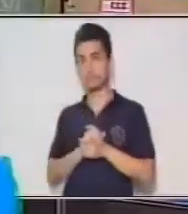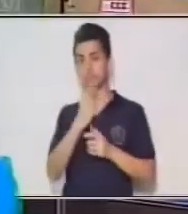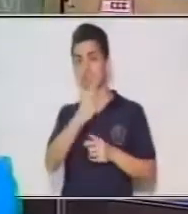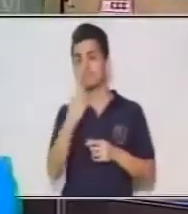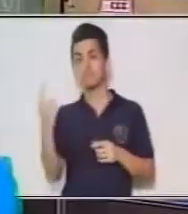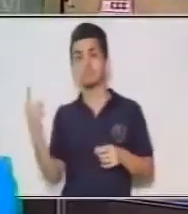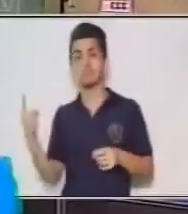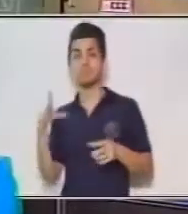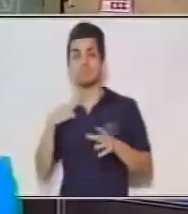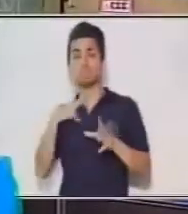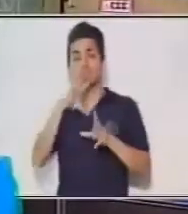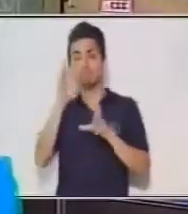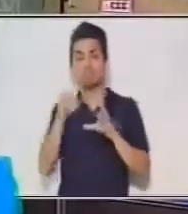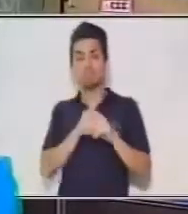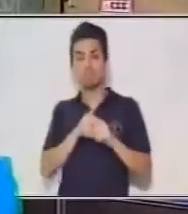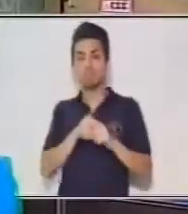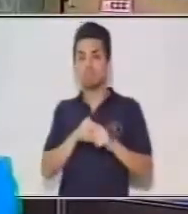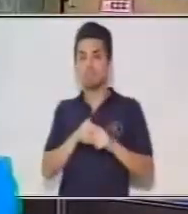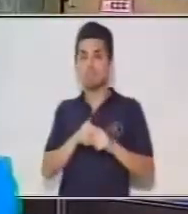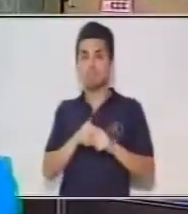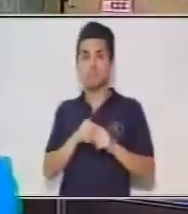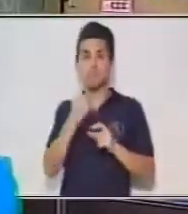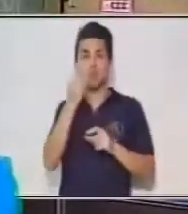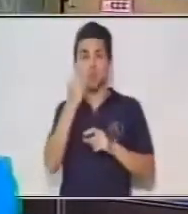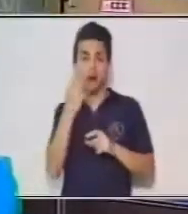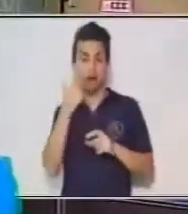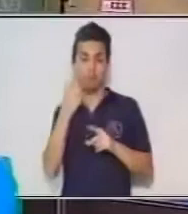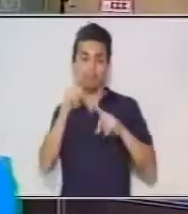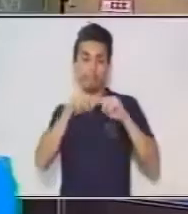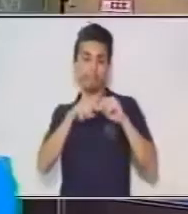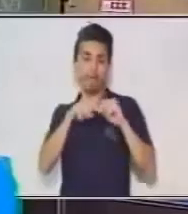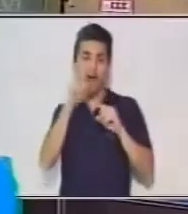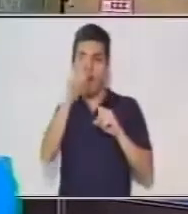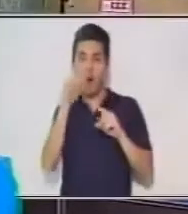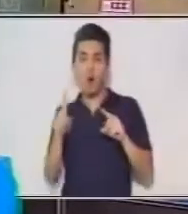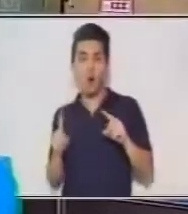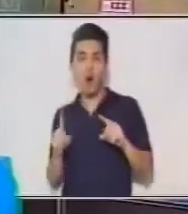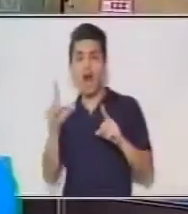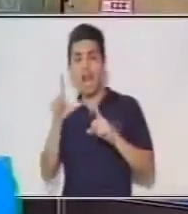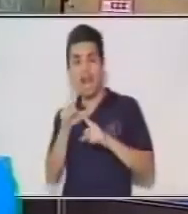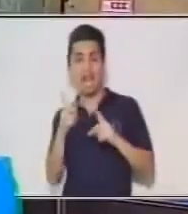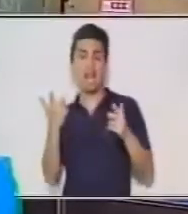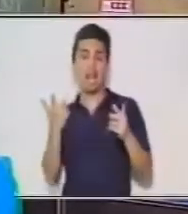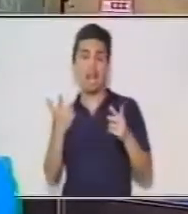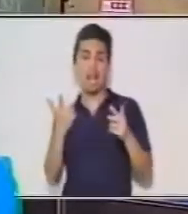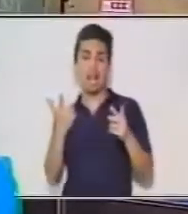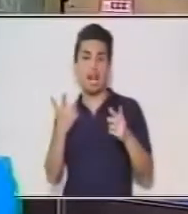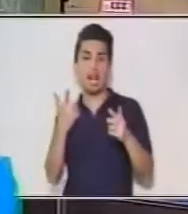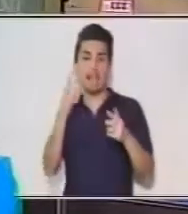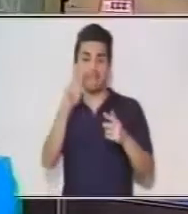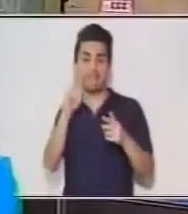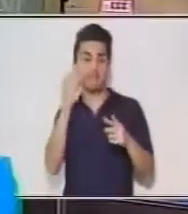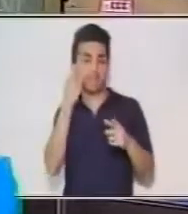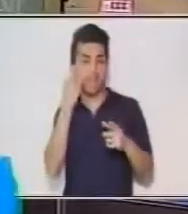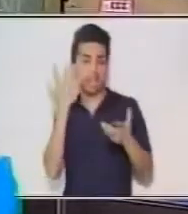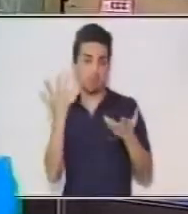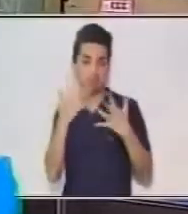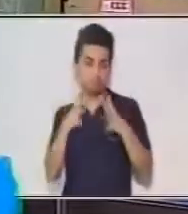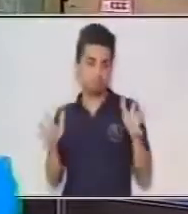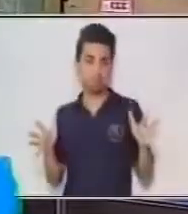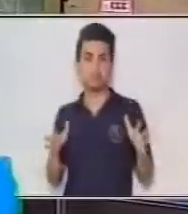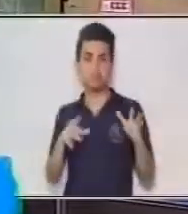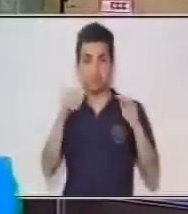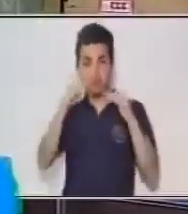es equivalente a un número, en el cual va a estar en aumento. Quiere